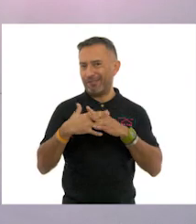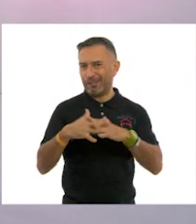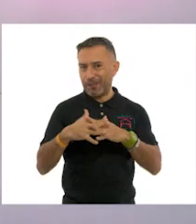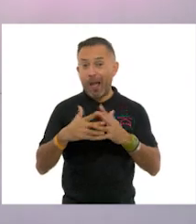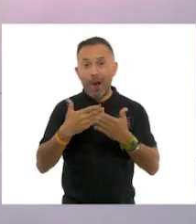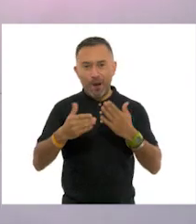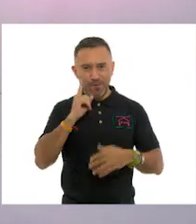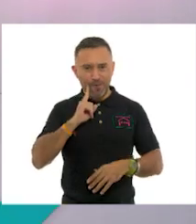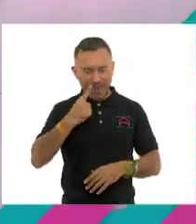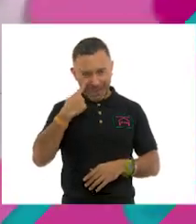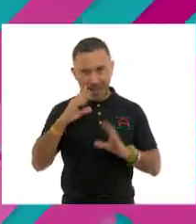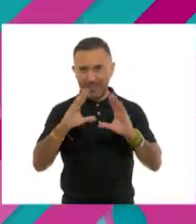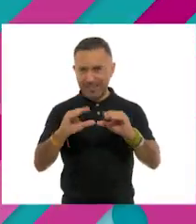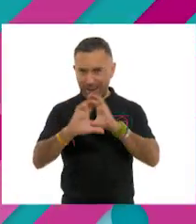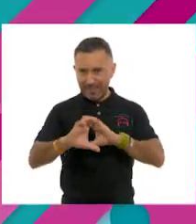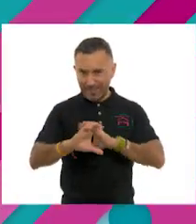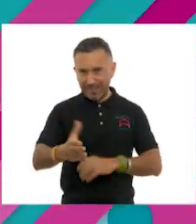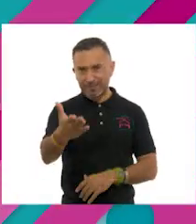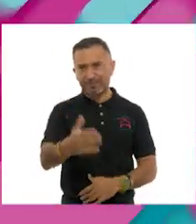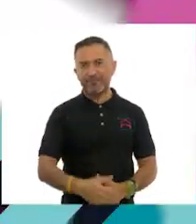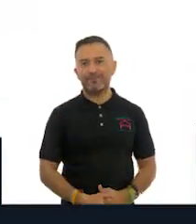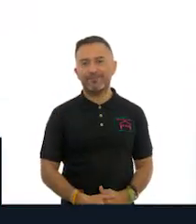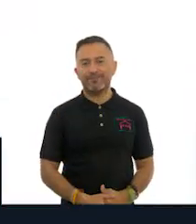cantar. ¡Adelante, Vero!